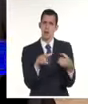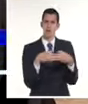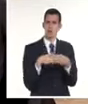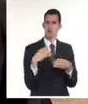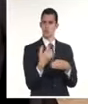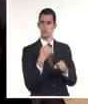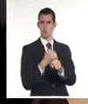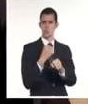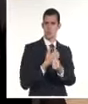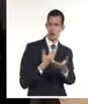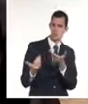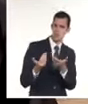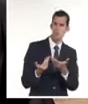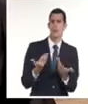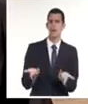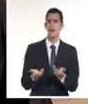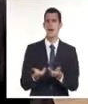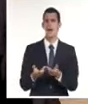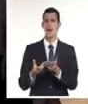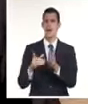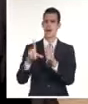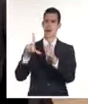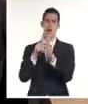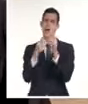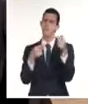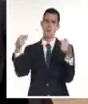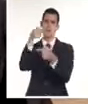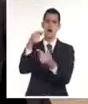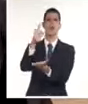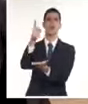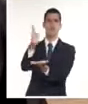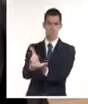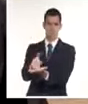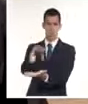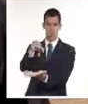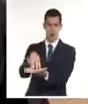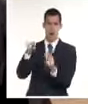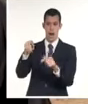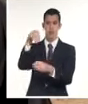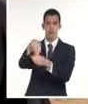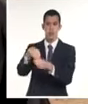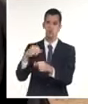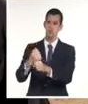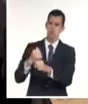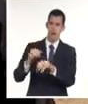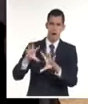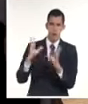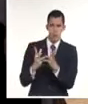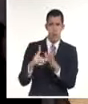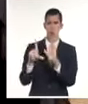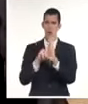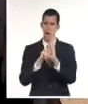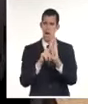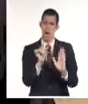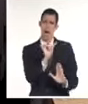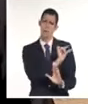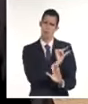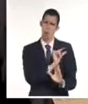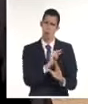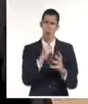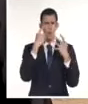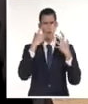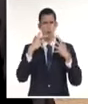legislativa del Tribunal Supremo Popular, que está trabajando también en lo relacionado a la actualización del nuevo Código Penal en